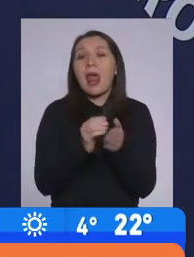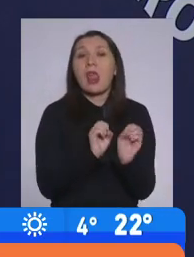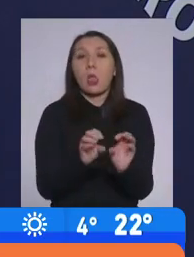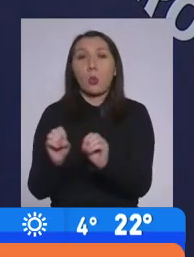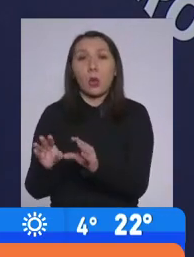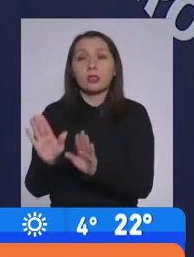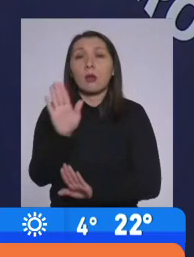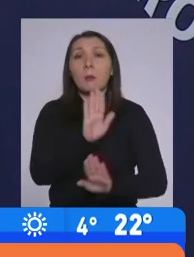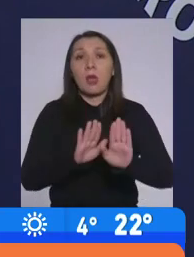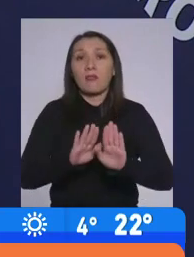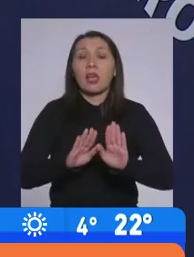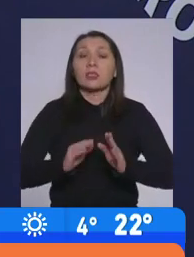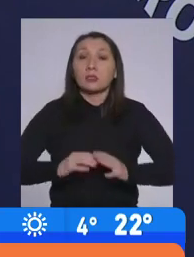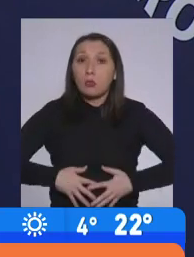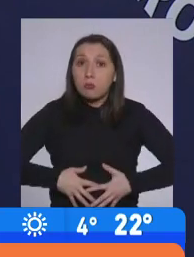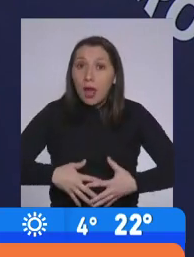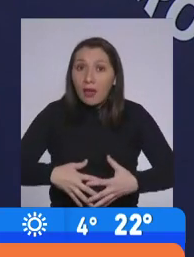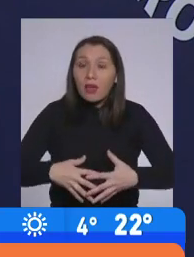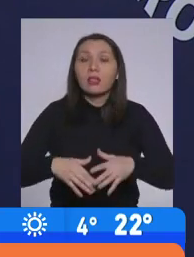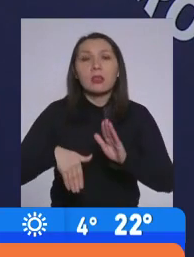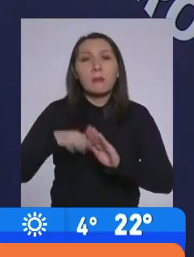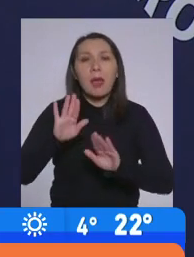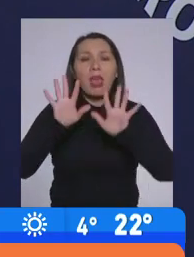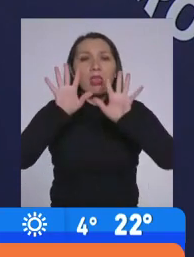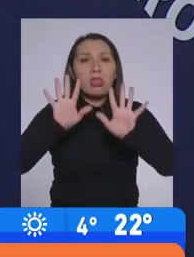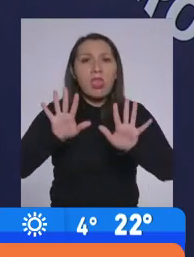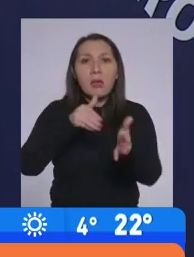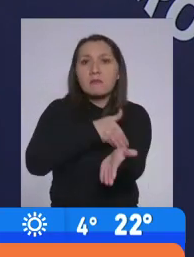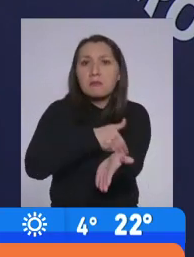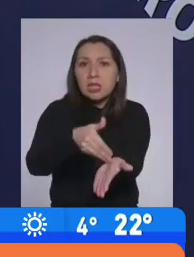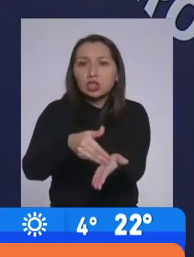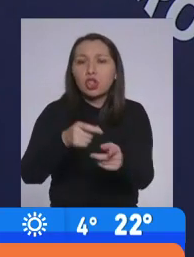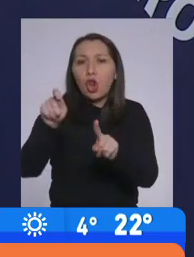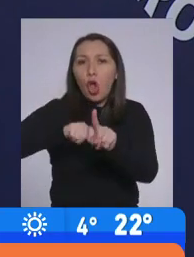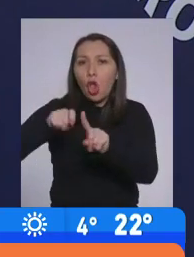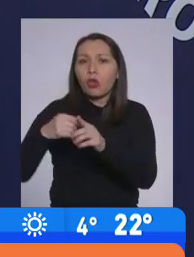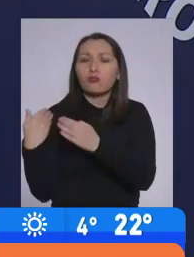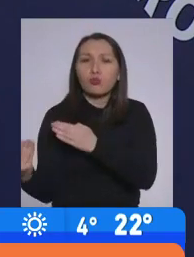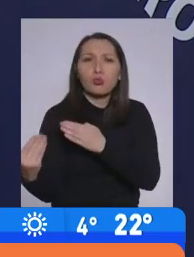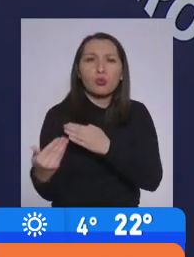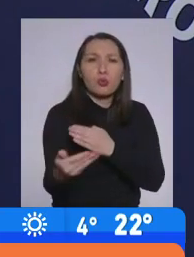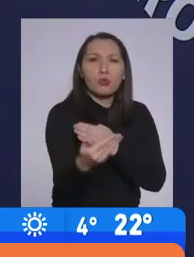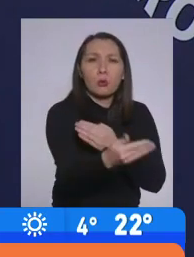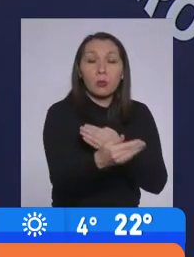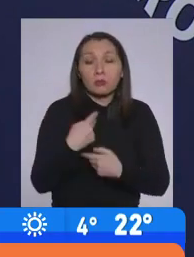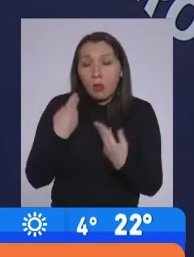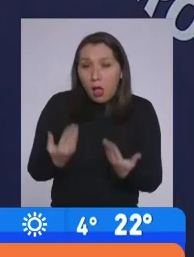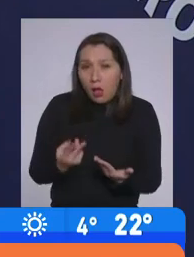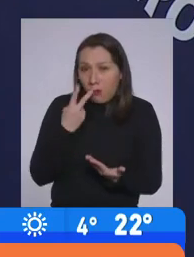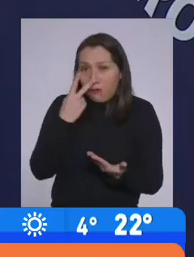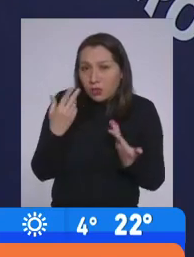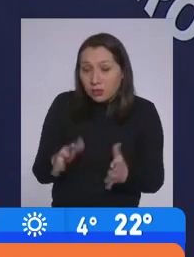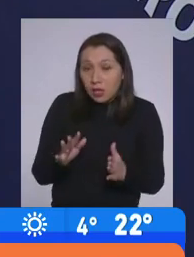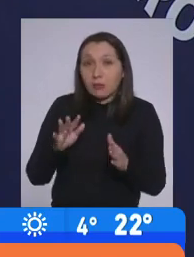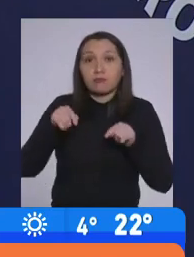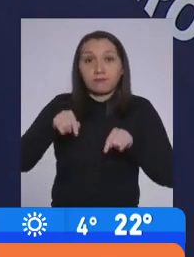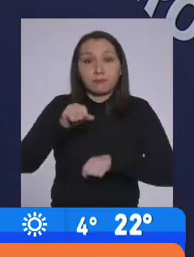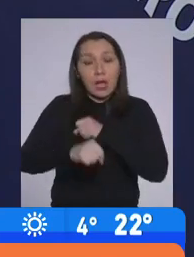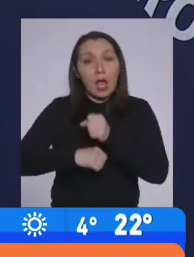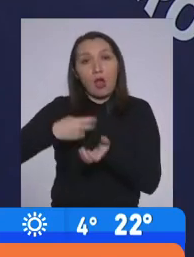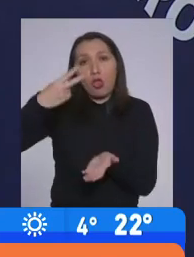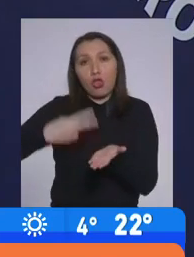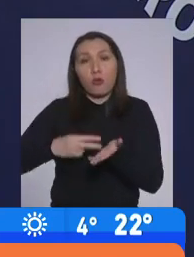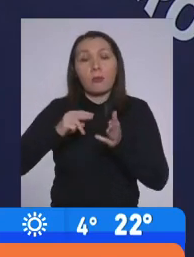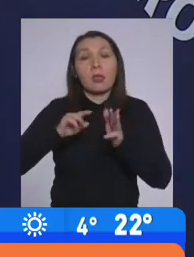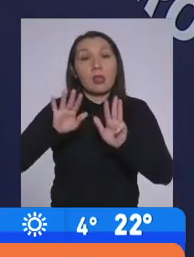y prevención de embarazos se entregaron más de 10 millones de condones y hemos visto que este año en el año